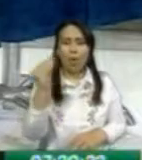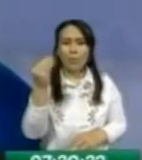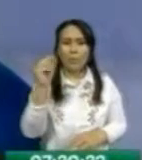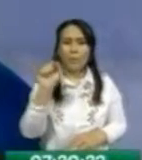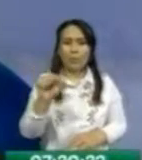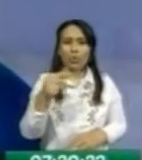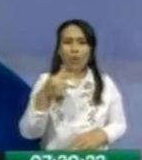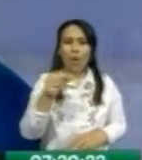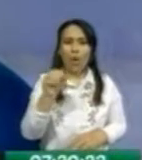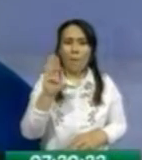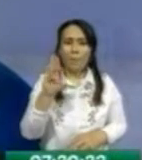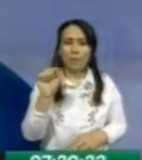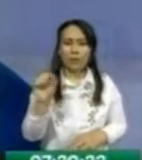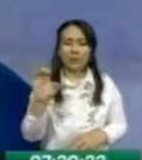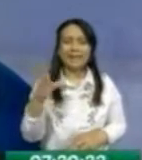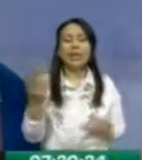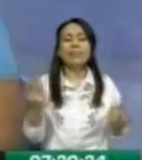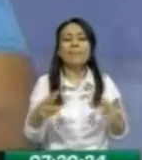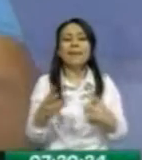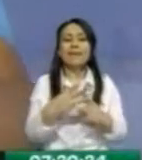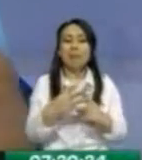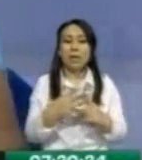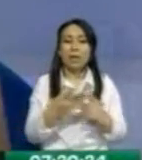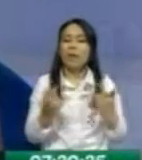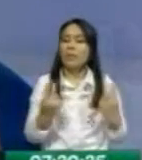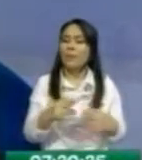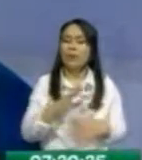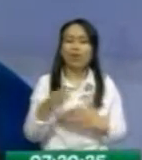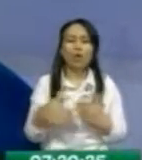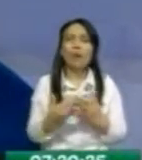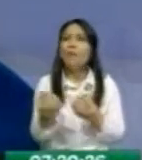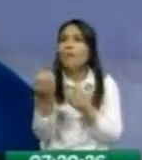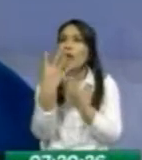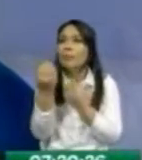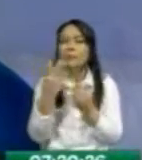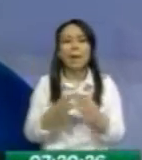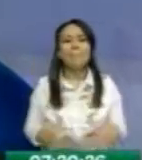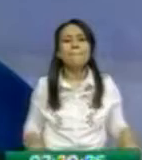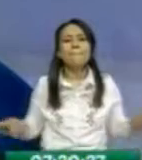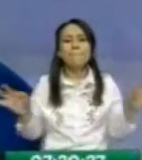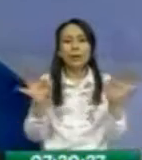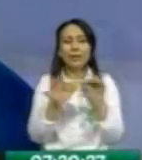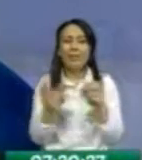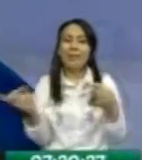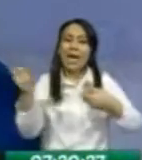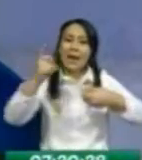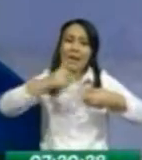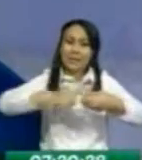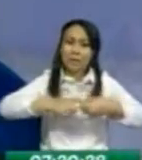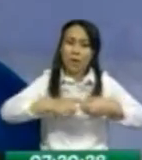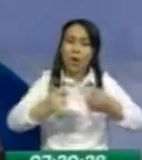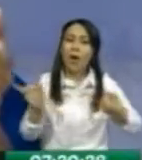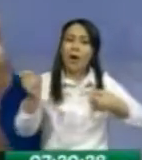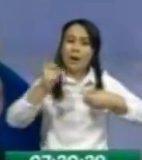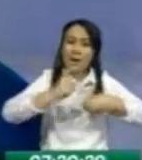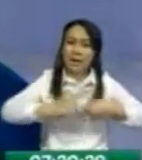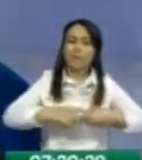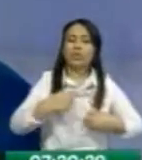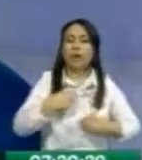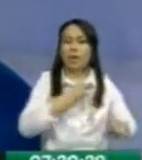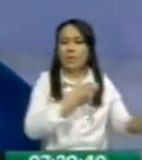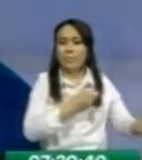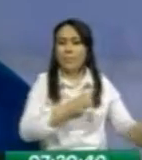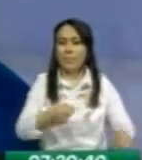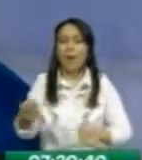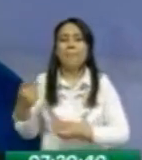www.juventudes.gob.es, y también a nuestras redes sociales. Ahí está toda la información. Pero es muy importante el registro, porque con ese registro nosotros les pasamos a un